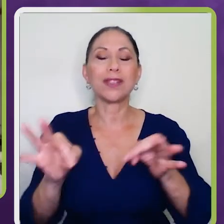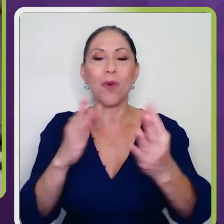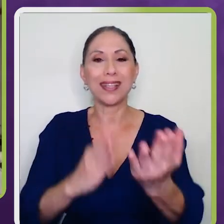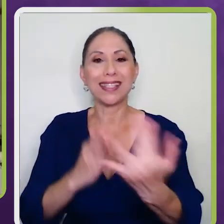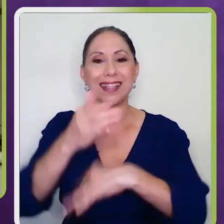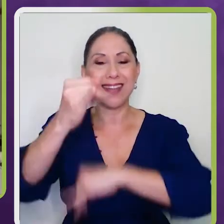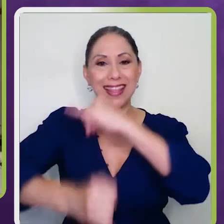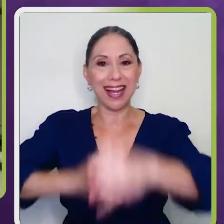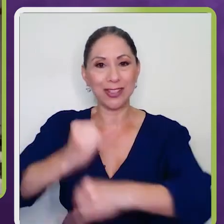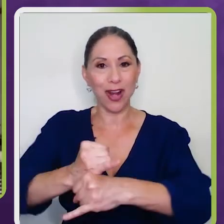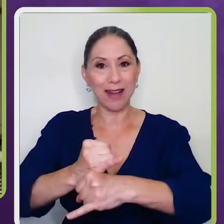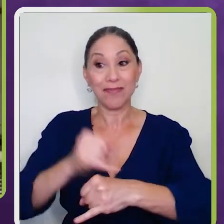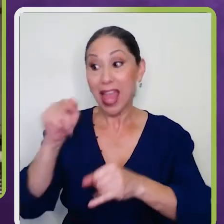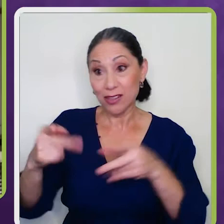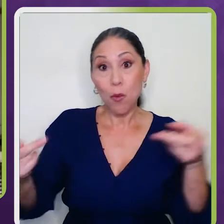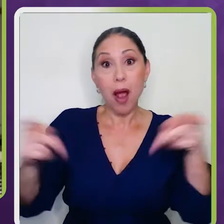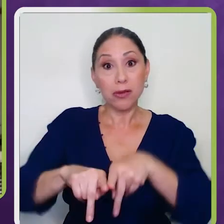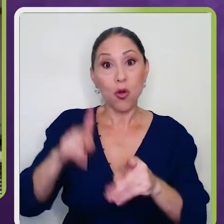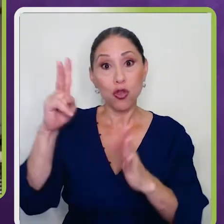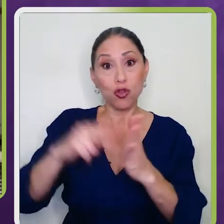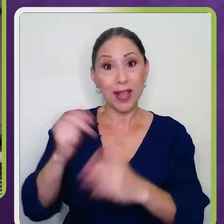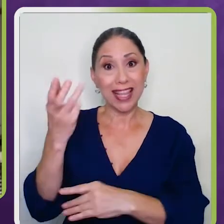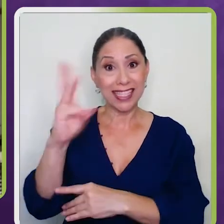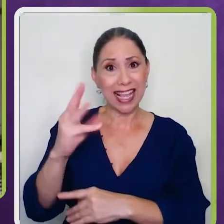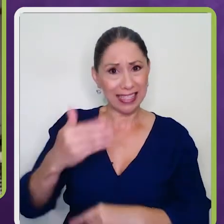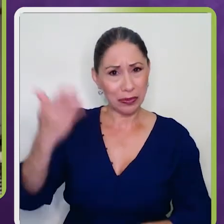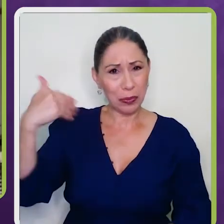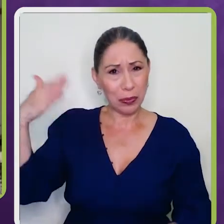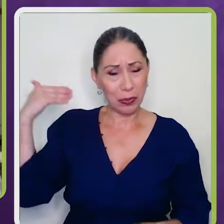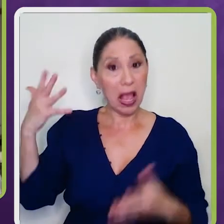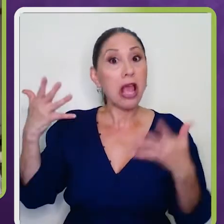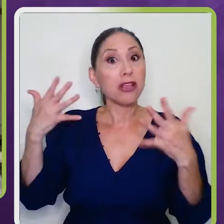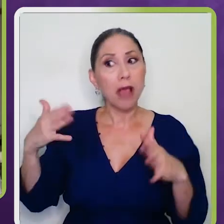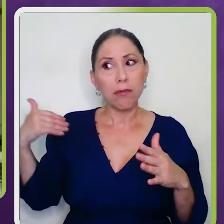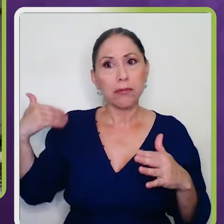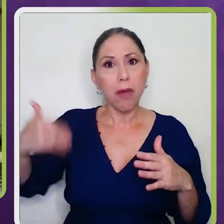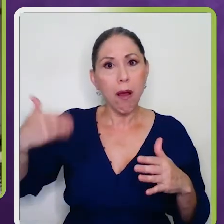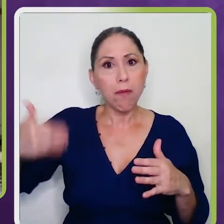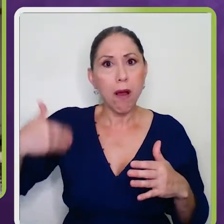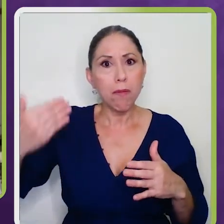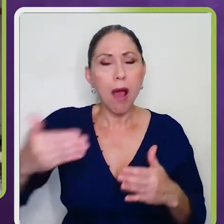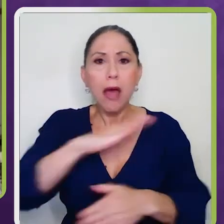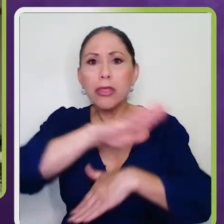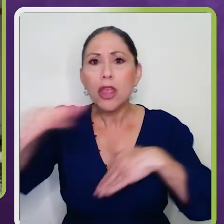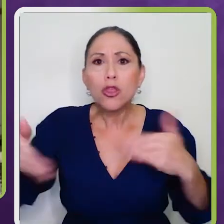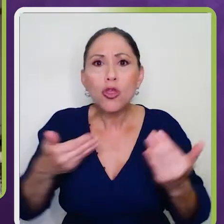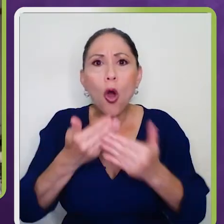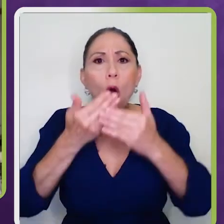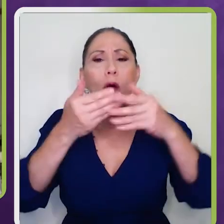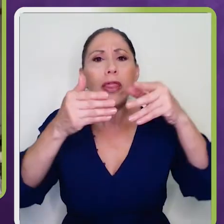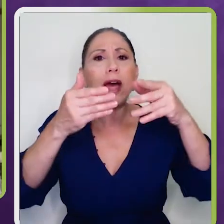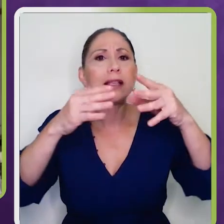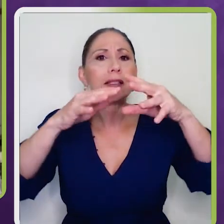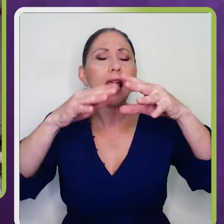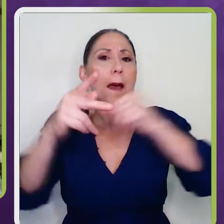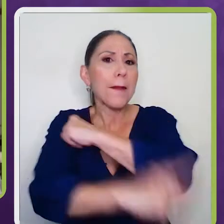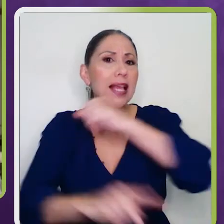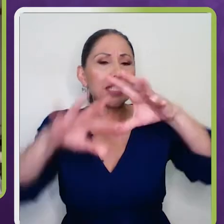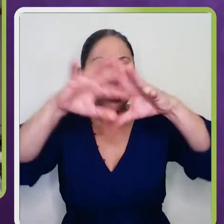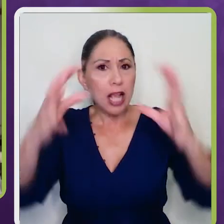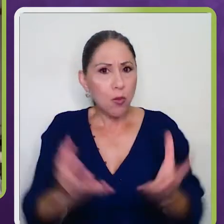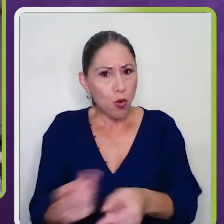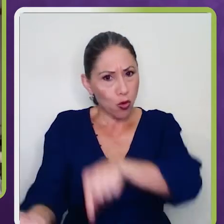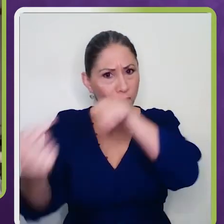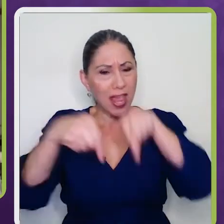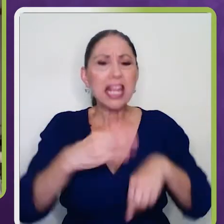el 2016 y a partir de ahí empezamos a tener visitantes de todo el mundo, desde Israel,